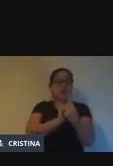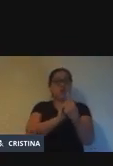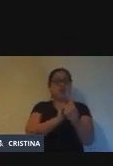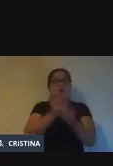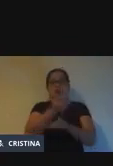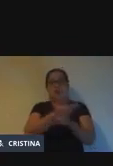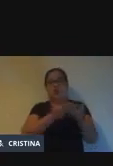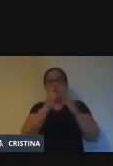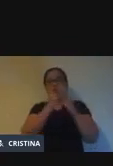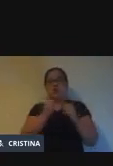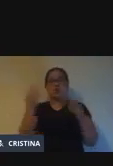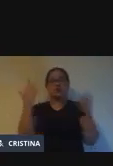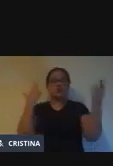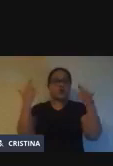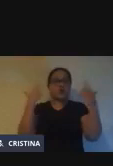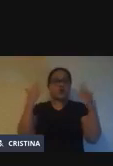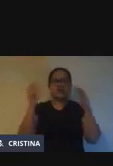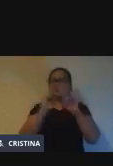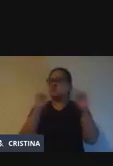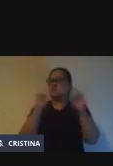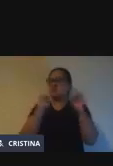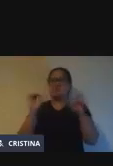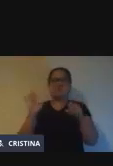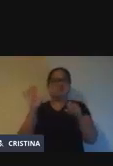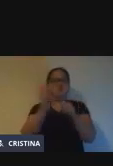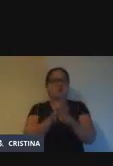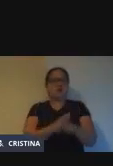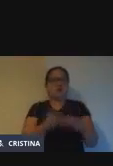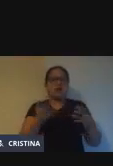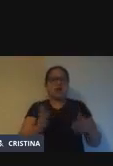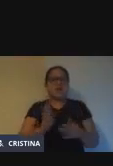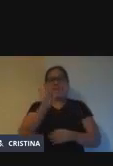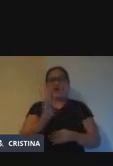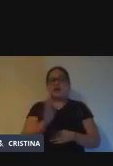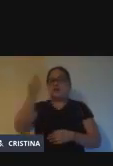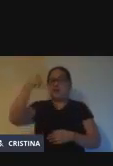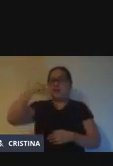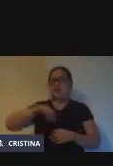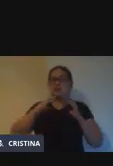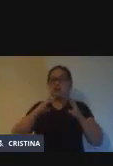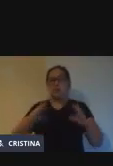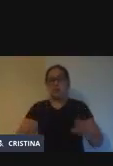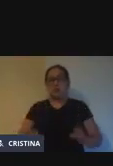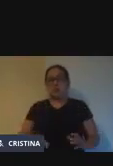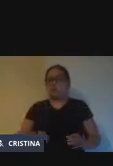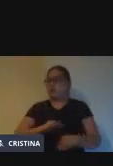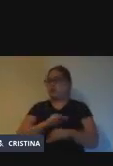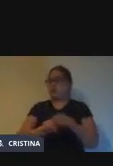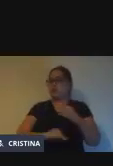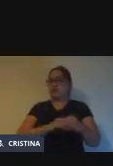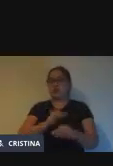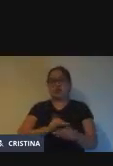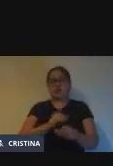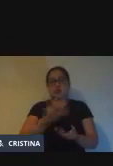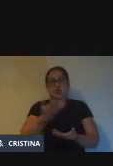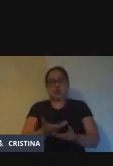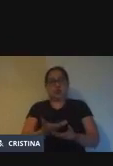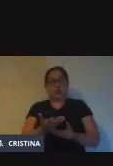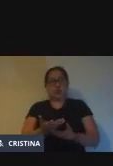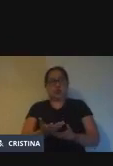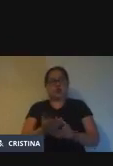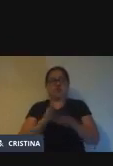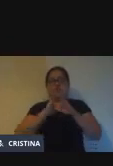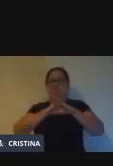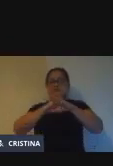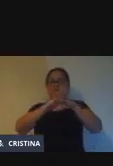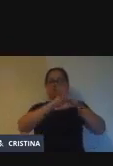decir, la irritabilidad pondera en nuestros 5 sentidos. No es nada más a nivel emocional,